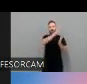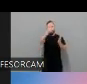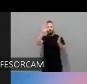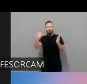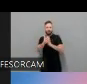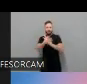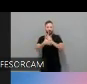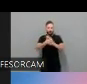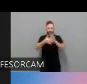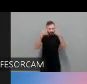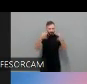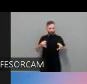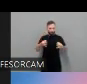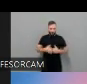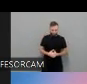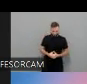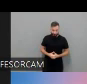seminario.